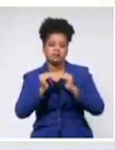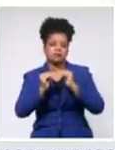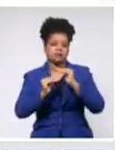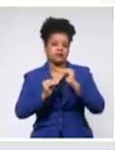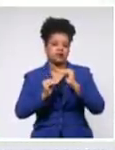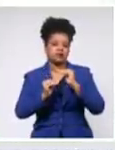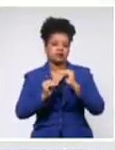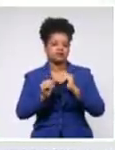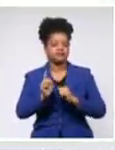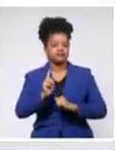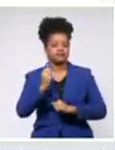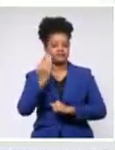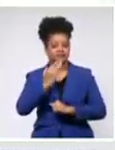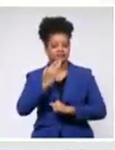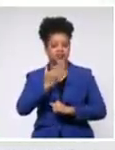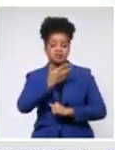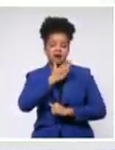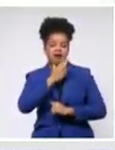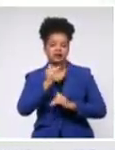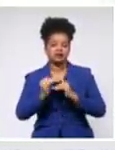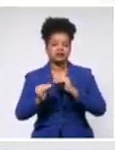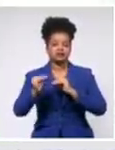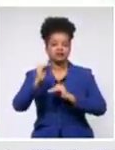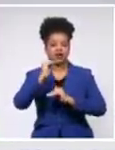superior a la del día de ayer.